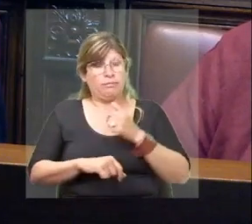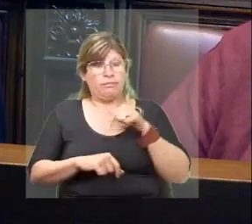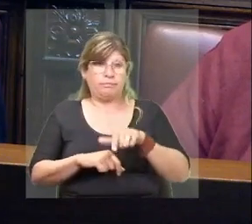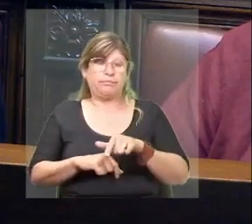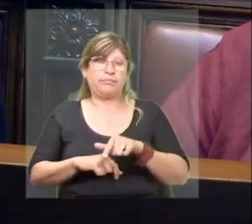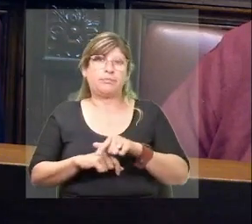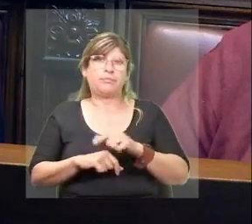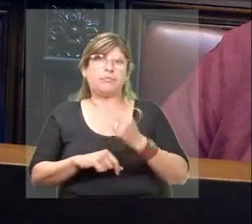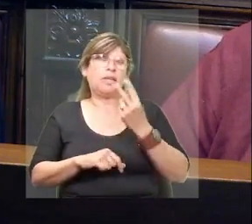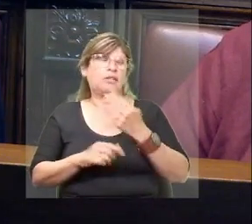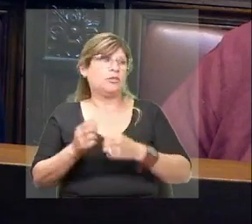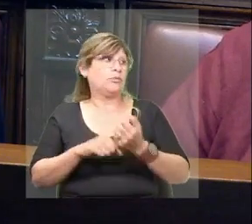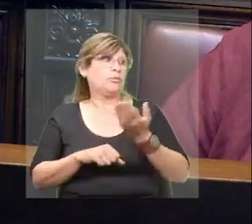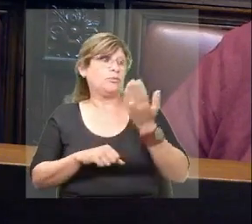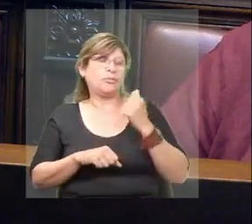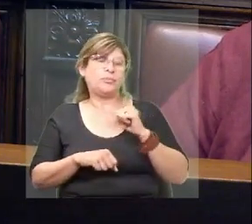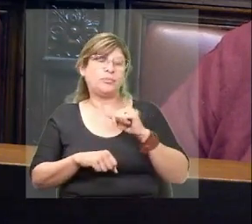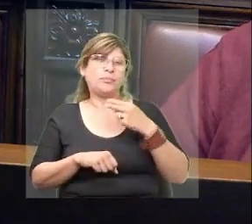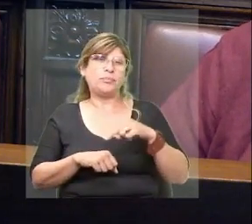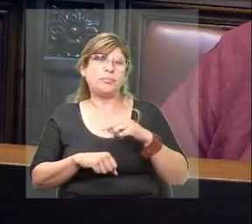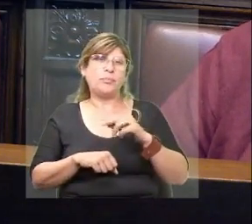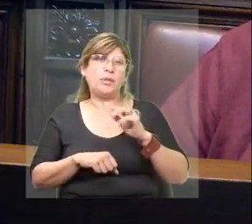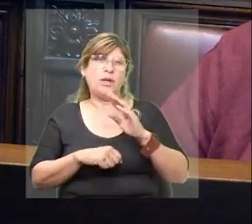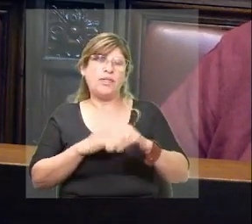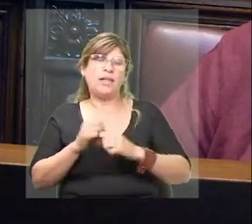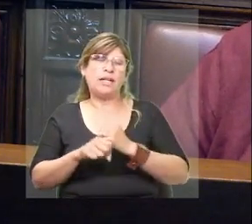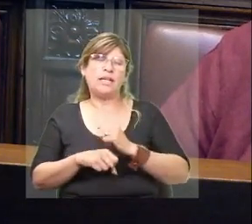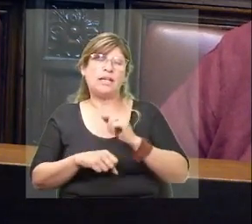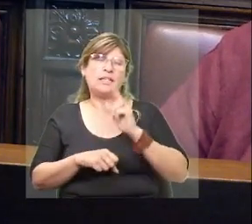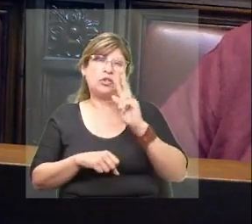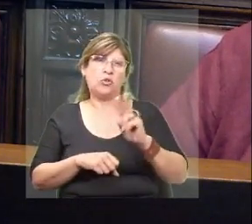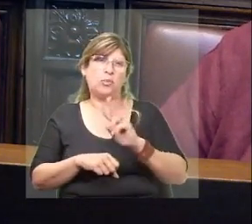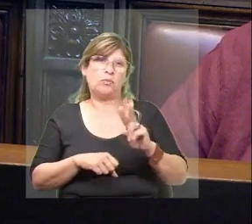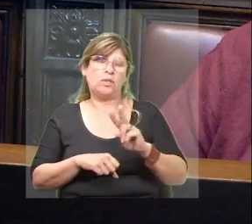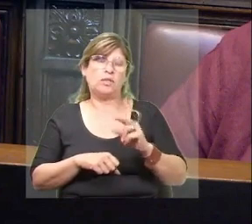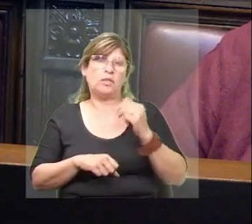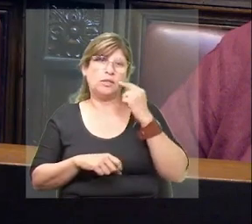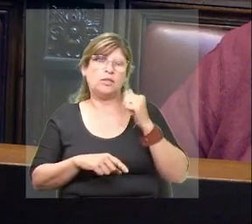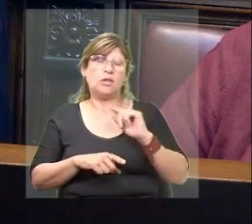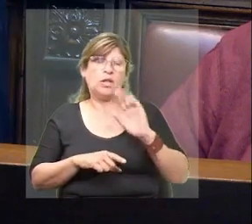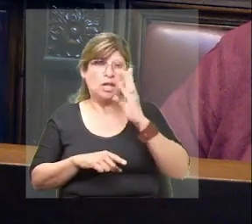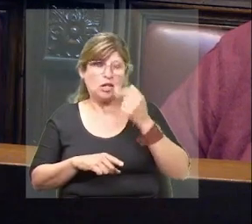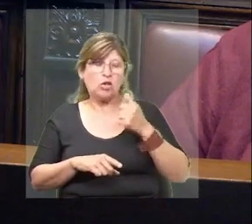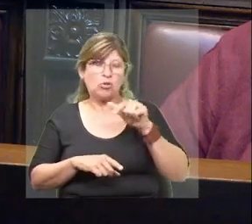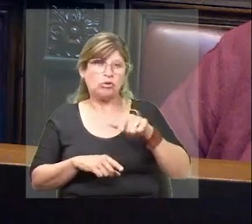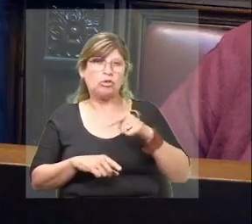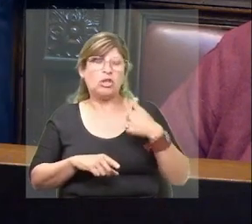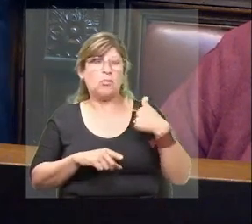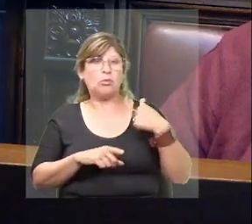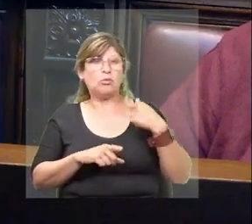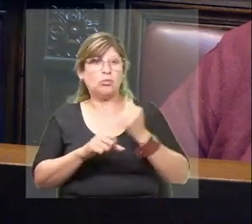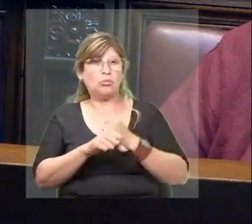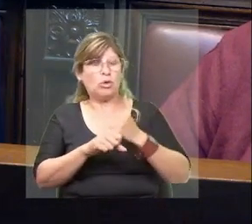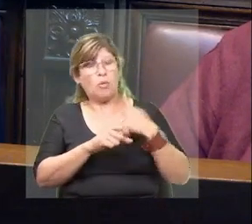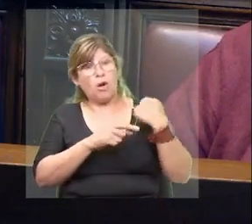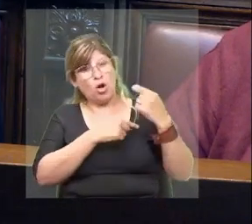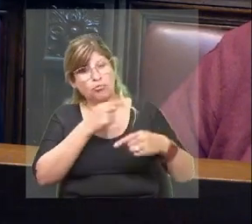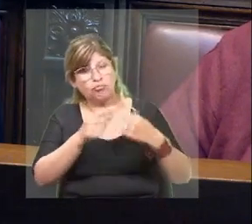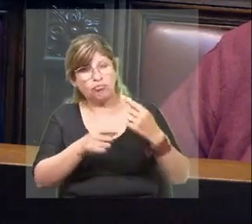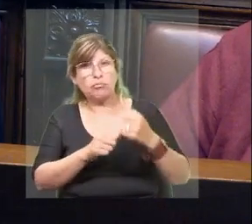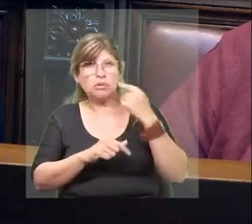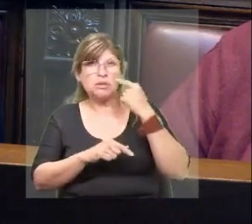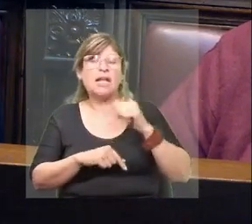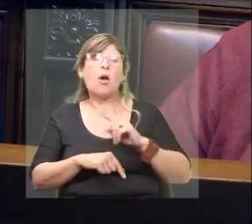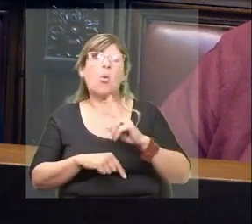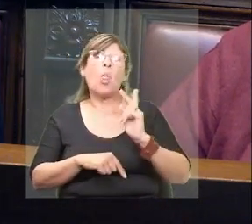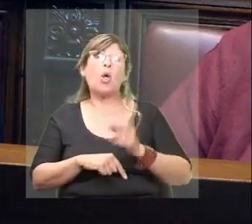2 años, en noviembre del 22, reconocíamos su figura y su trayectoria en ocasión de la renuncia